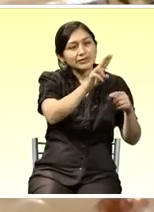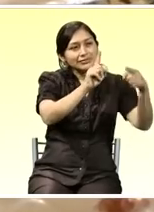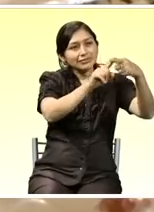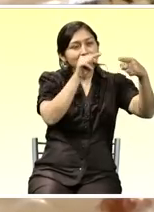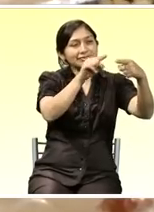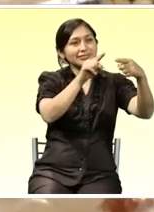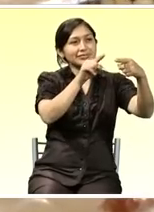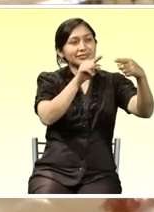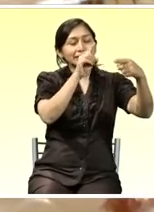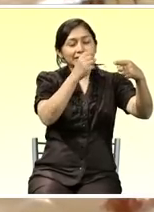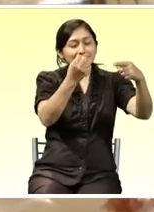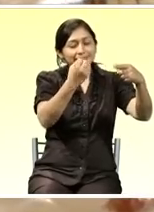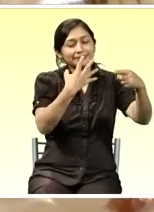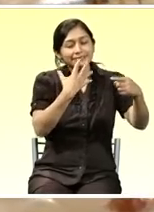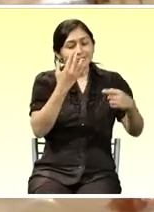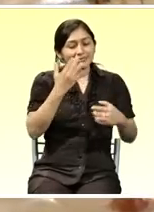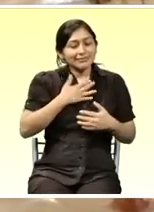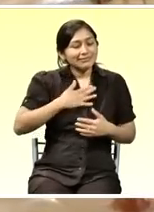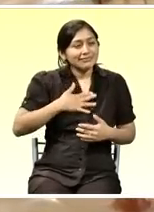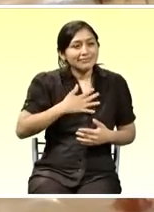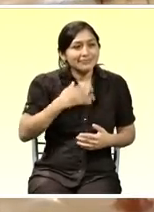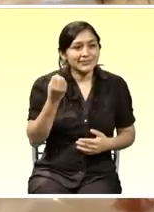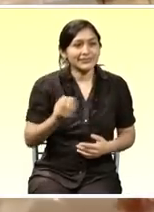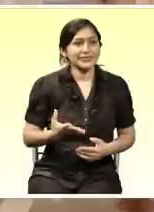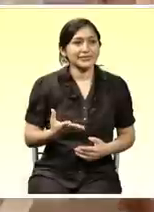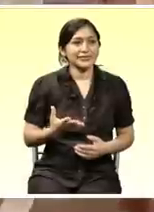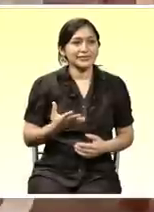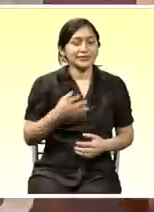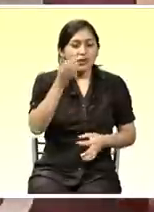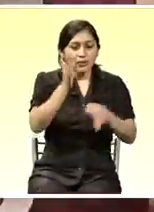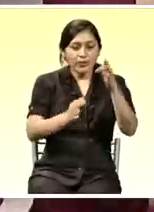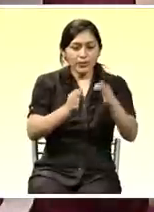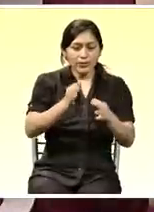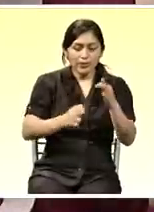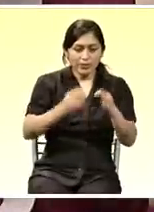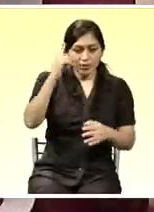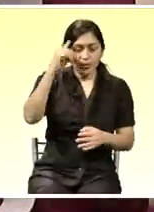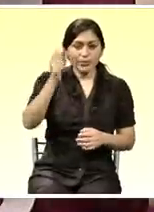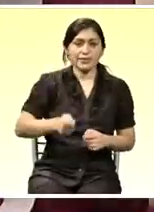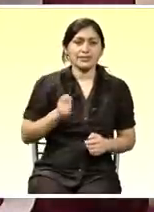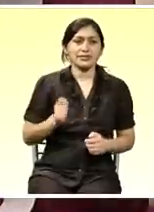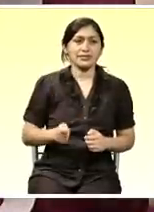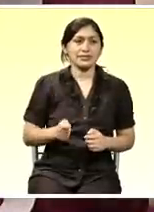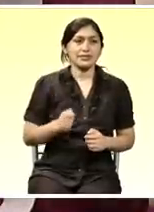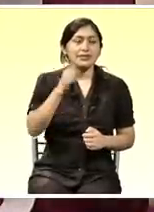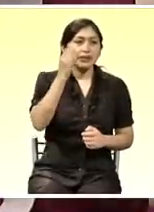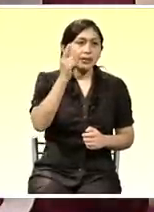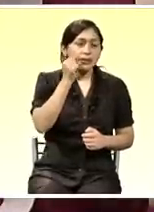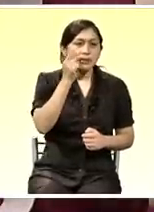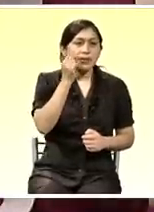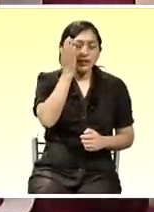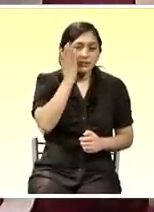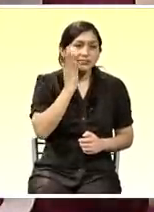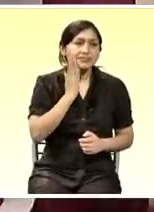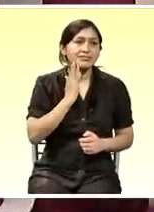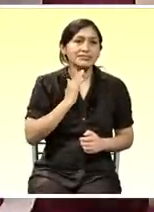todo mi bien. Justo juez y piadoso padre, no contento tu amor con haber